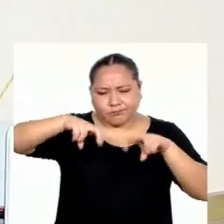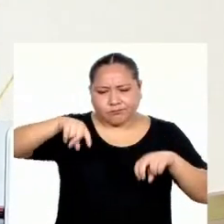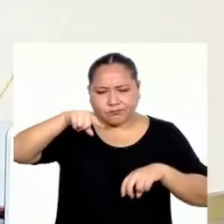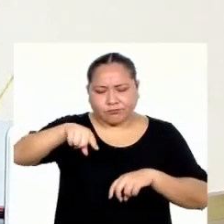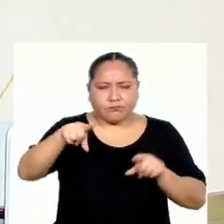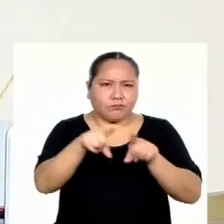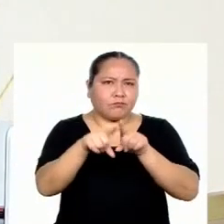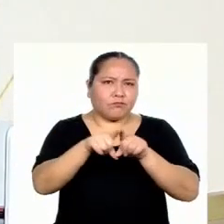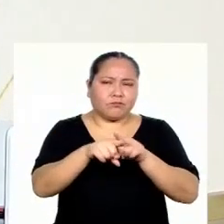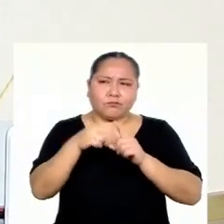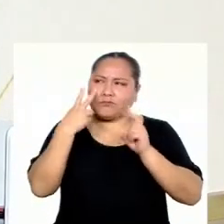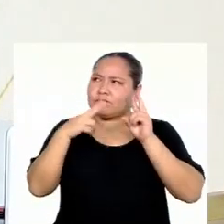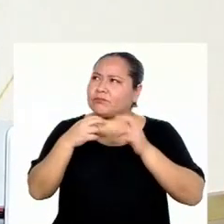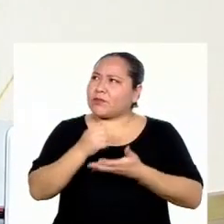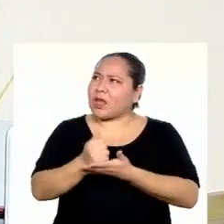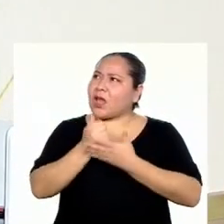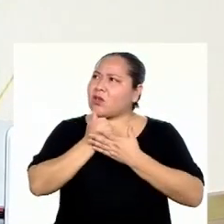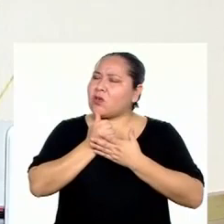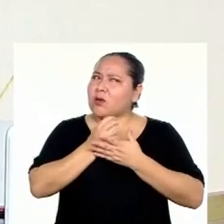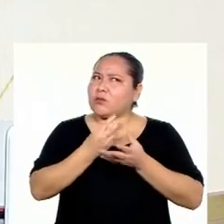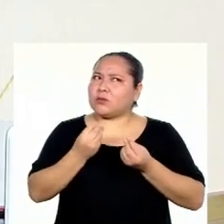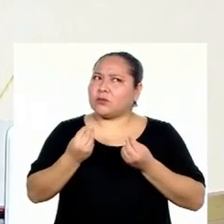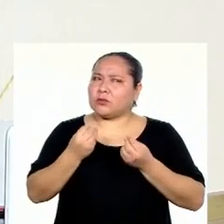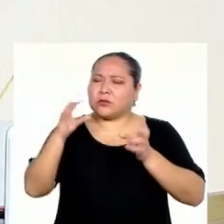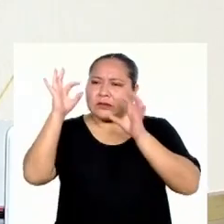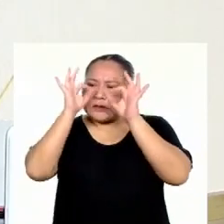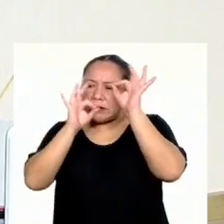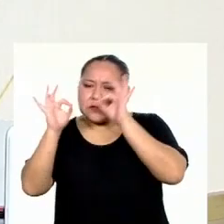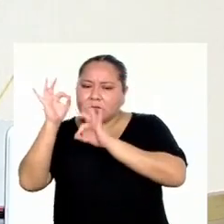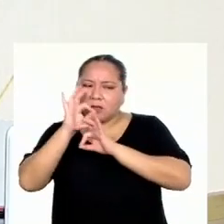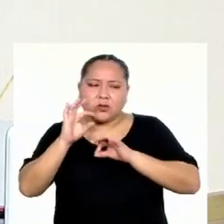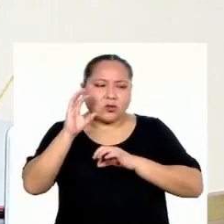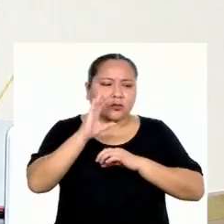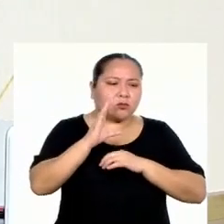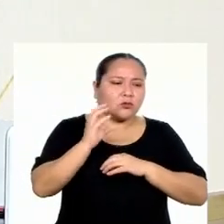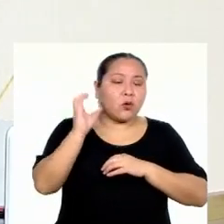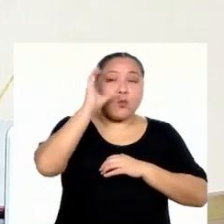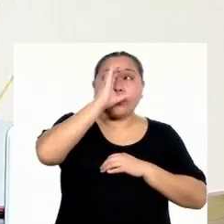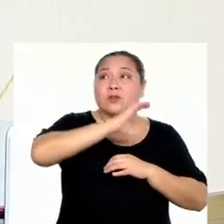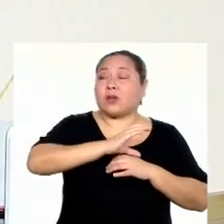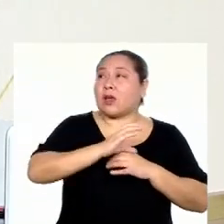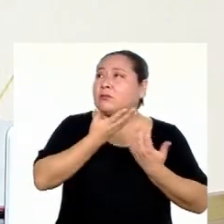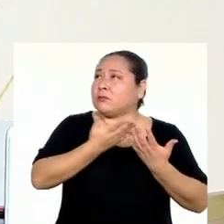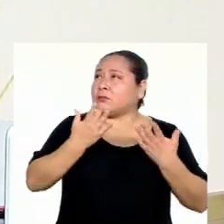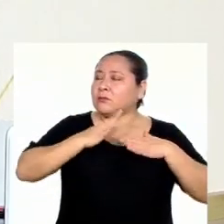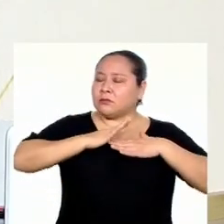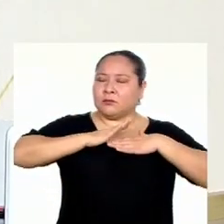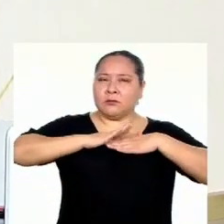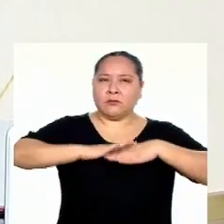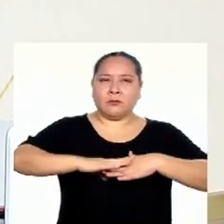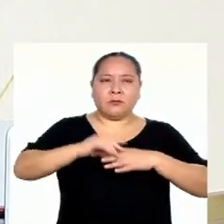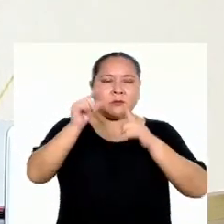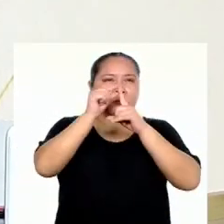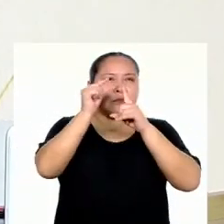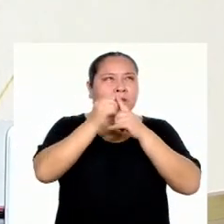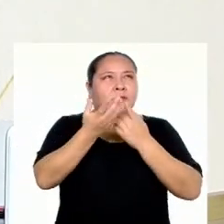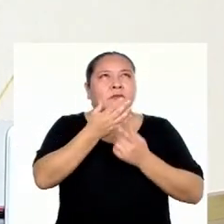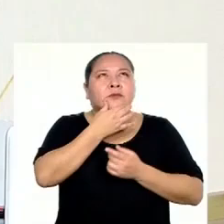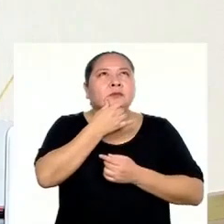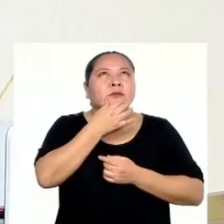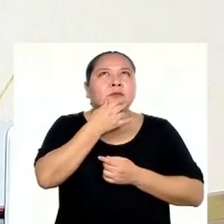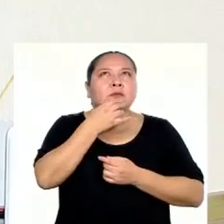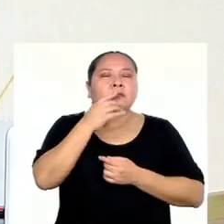también vimos que ayuda mucho tener distracciones y buscar espacios o cosas que nos calmen. Las palabras clave pueden